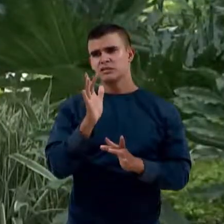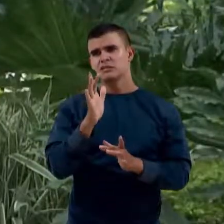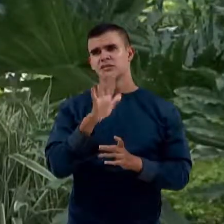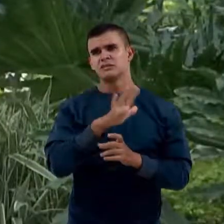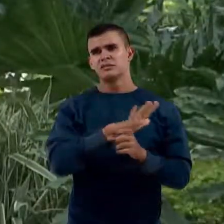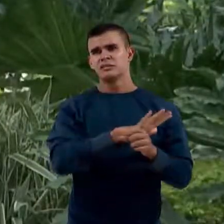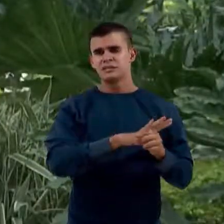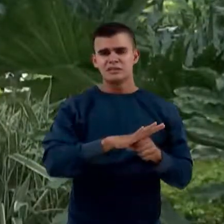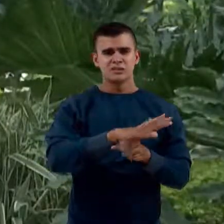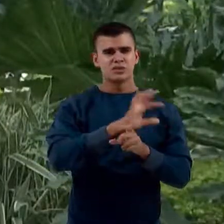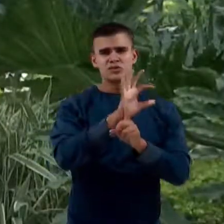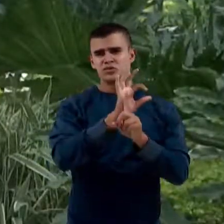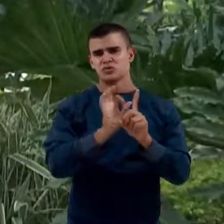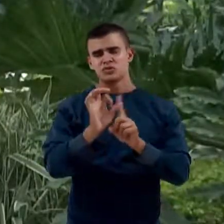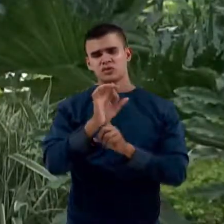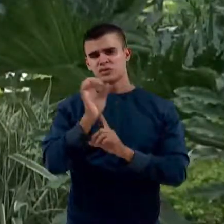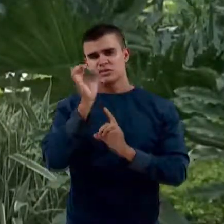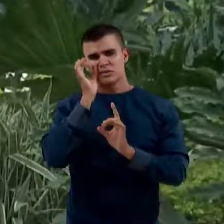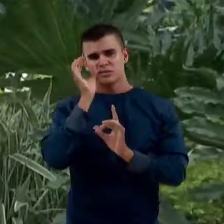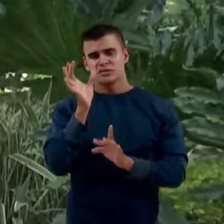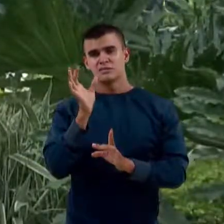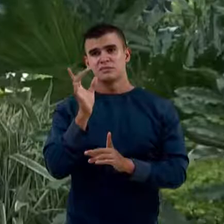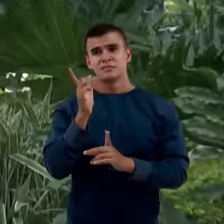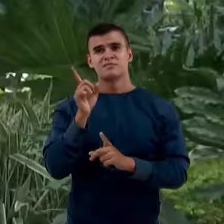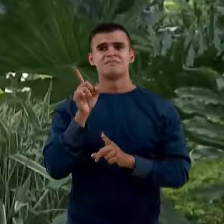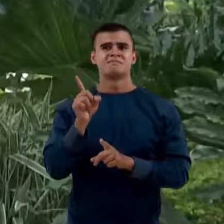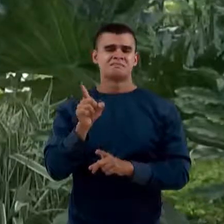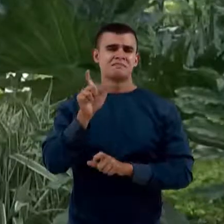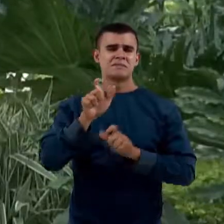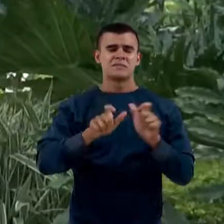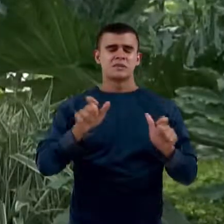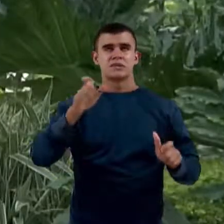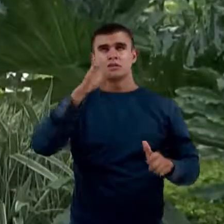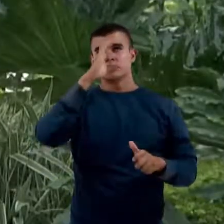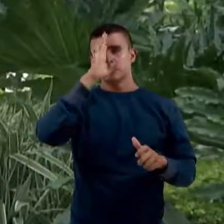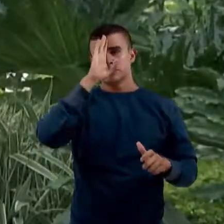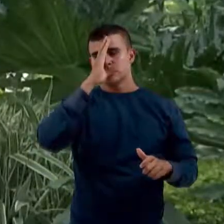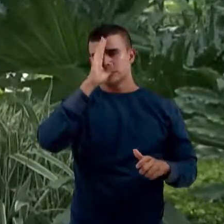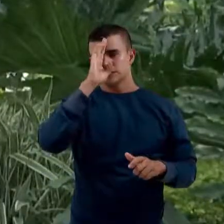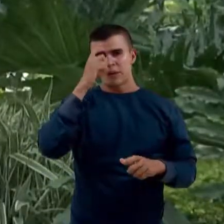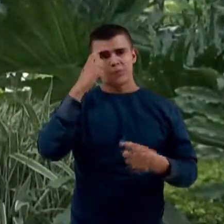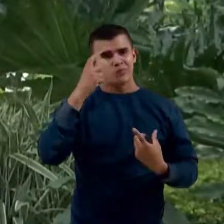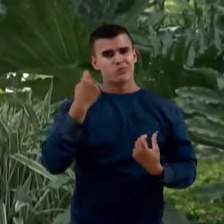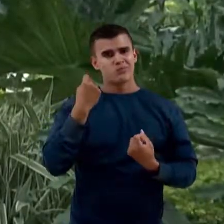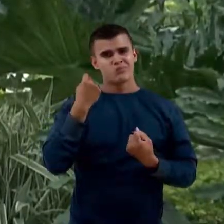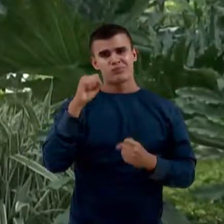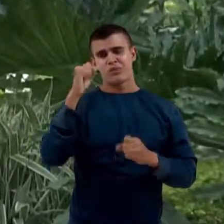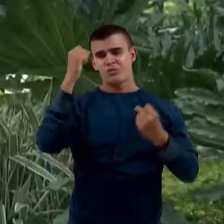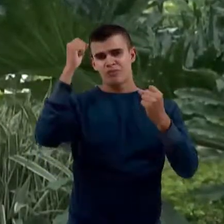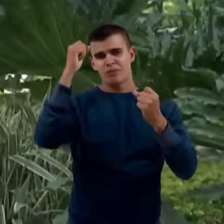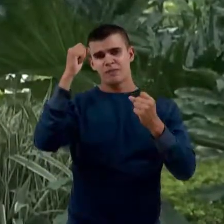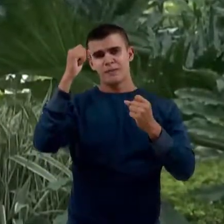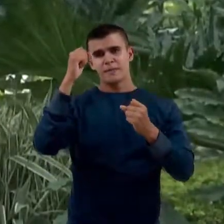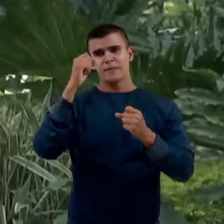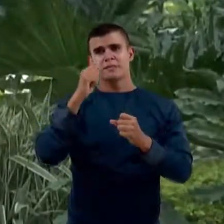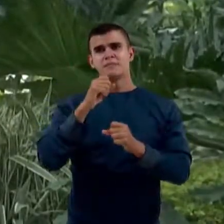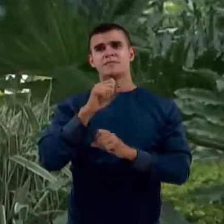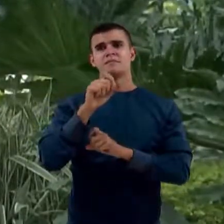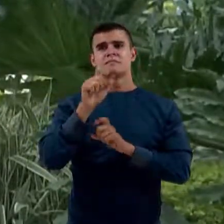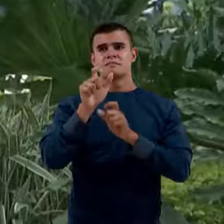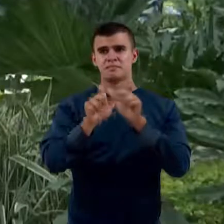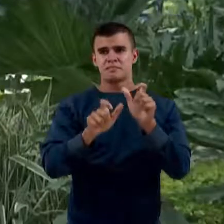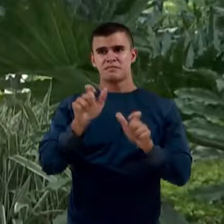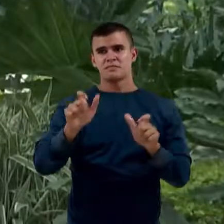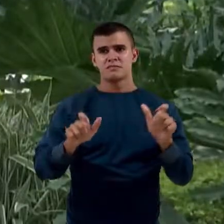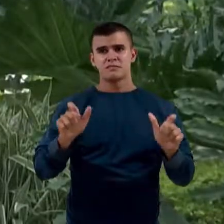en varios ámbitos, y eso de alguna manera genera mucha incertidumbre, mucha angustia. Entonces hay como,